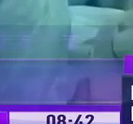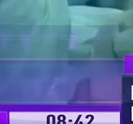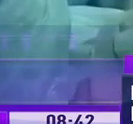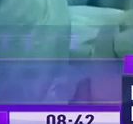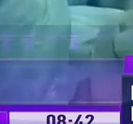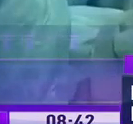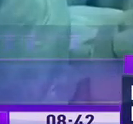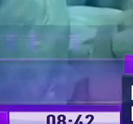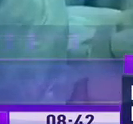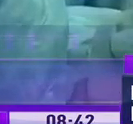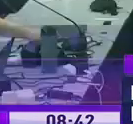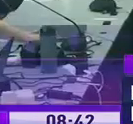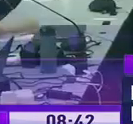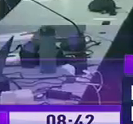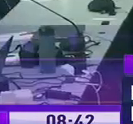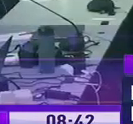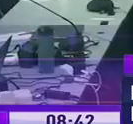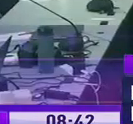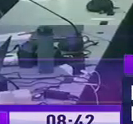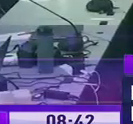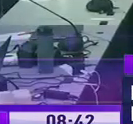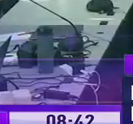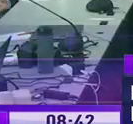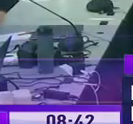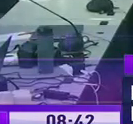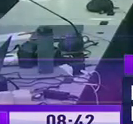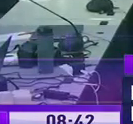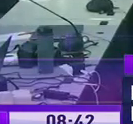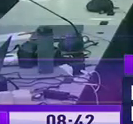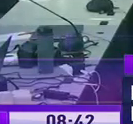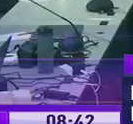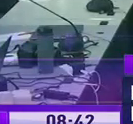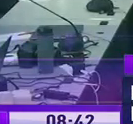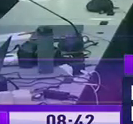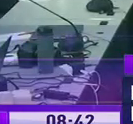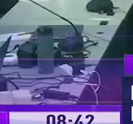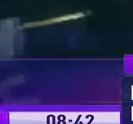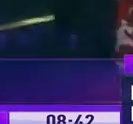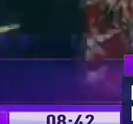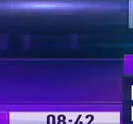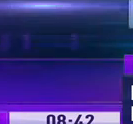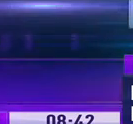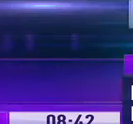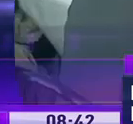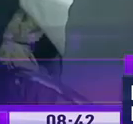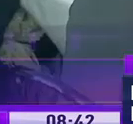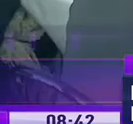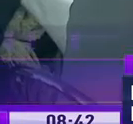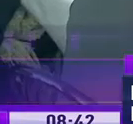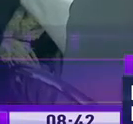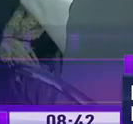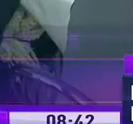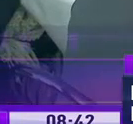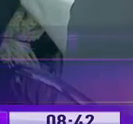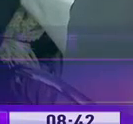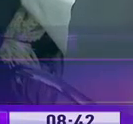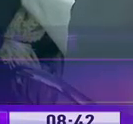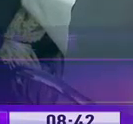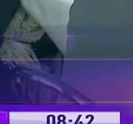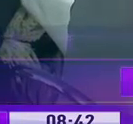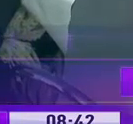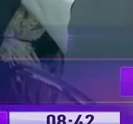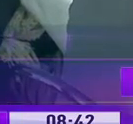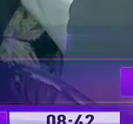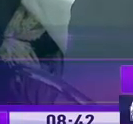emergencia sanitaria internacional por la Organización Mundial de la Salud. Además, les contamos que la Asamblea Nacional analiza establecer